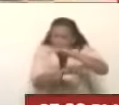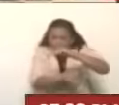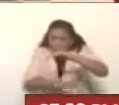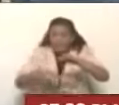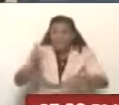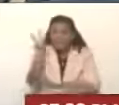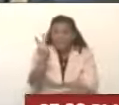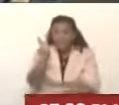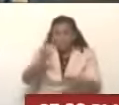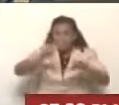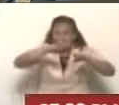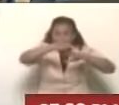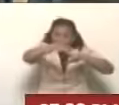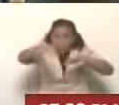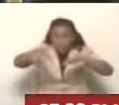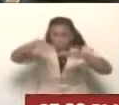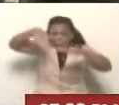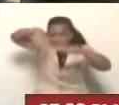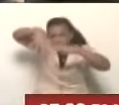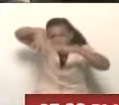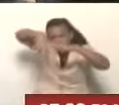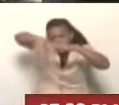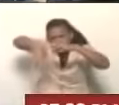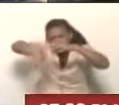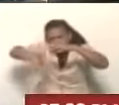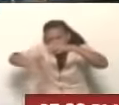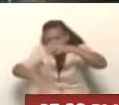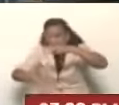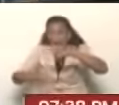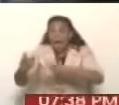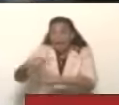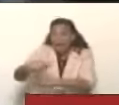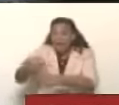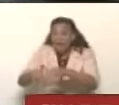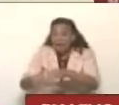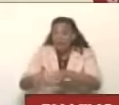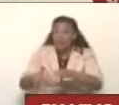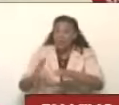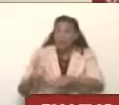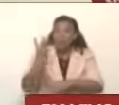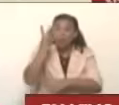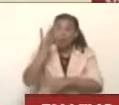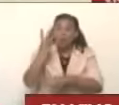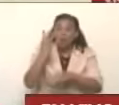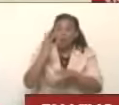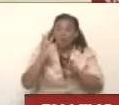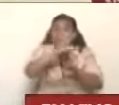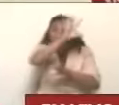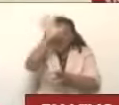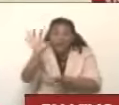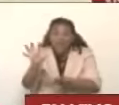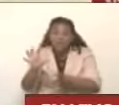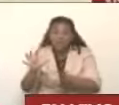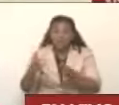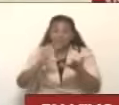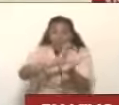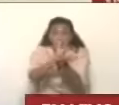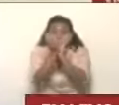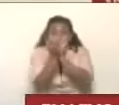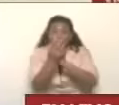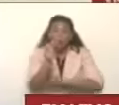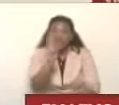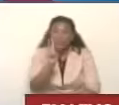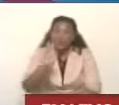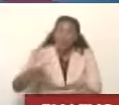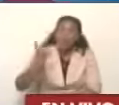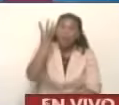que ya se está certificando, va a ser la cuarta reserva de gas del mundo, Julio. Está garantizada también. Así